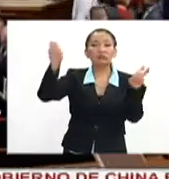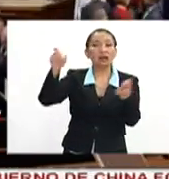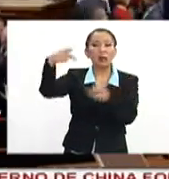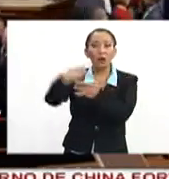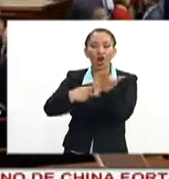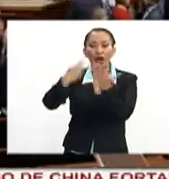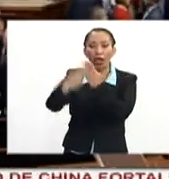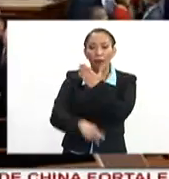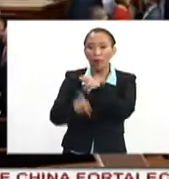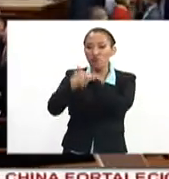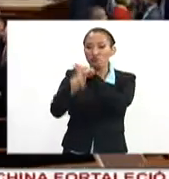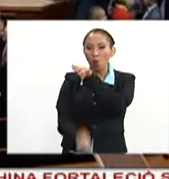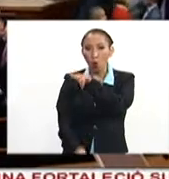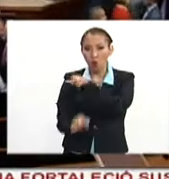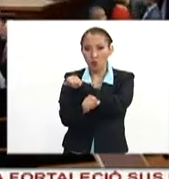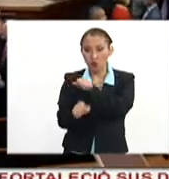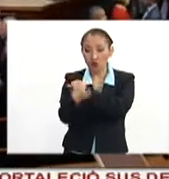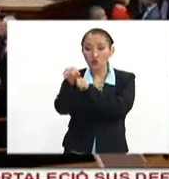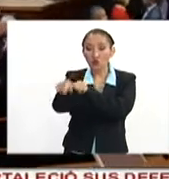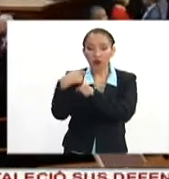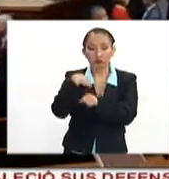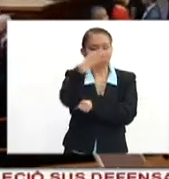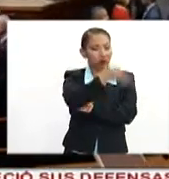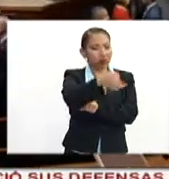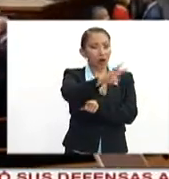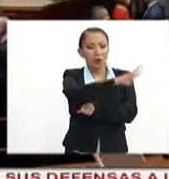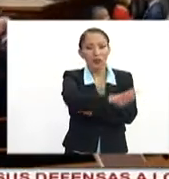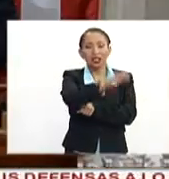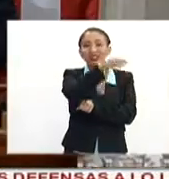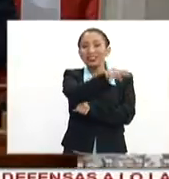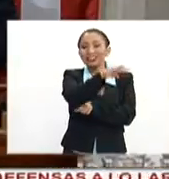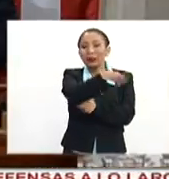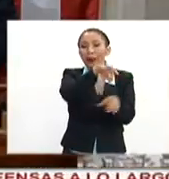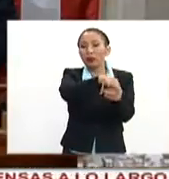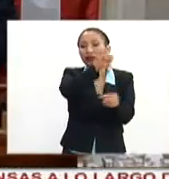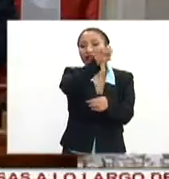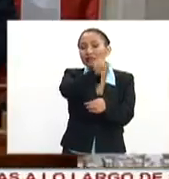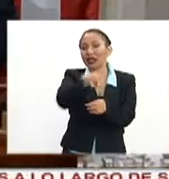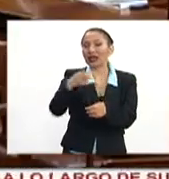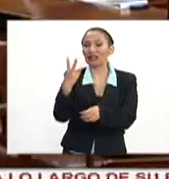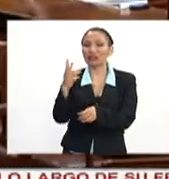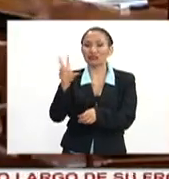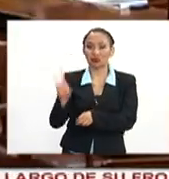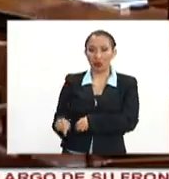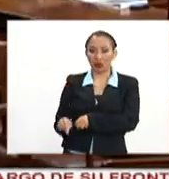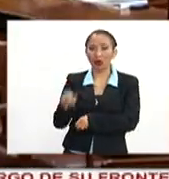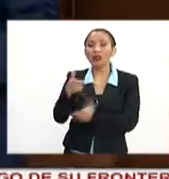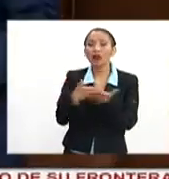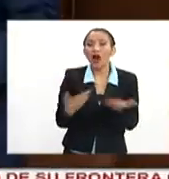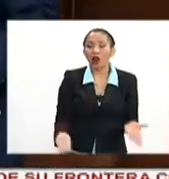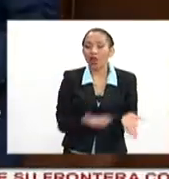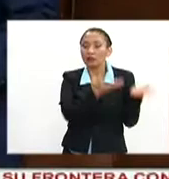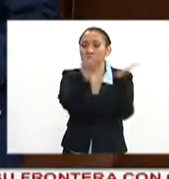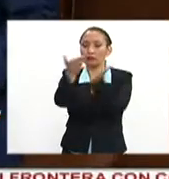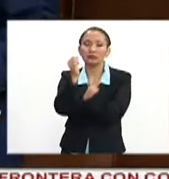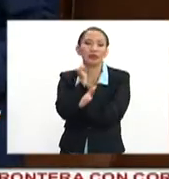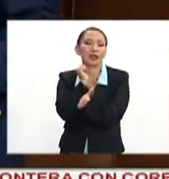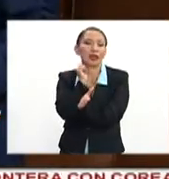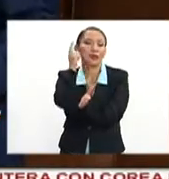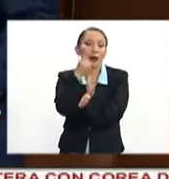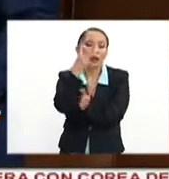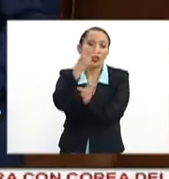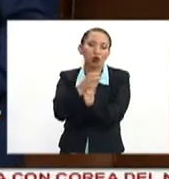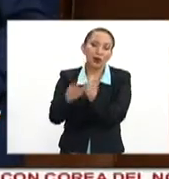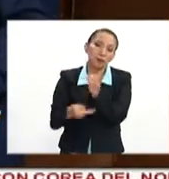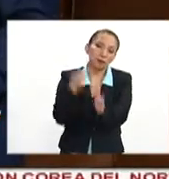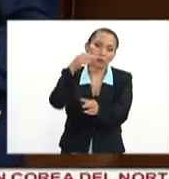a programas de armamentos. La propuesta fue aprobada por 419 votos a favor y 3 en contra, y ahora será llevada al Senado para una